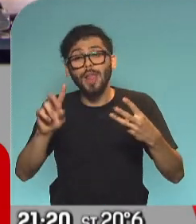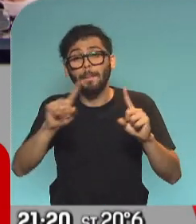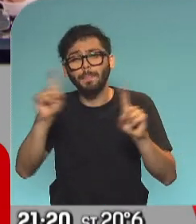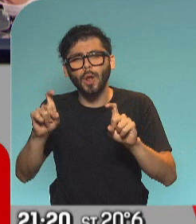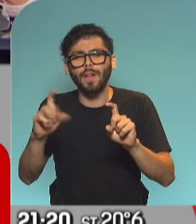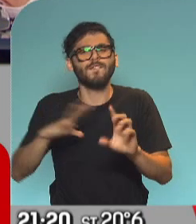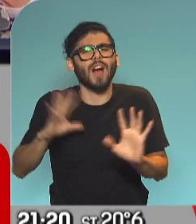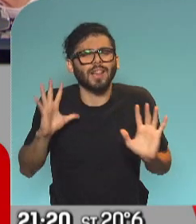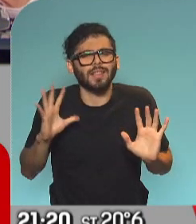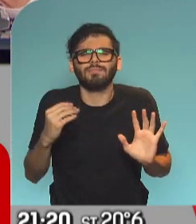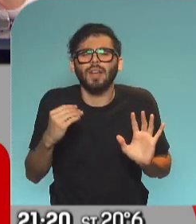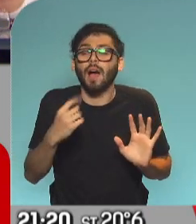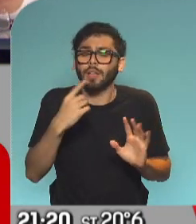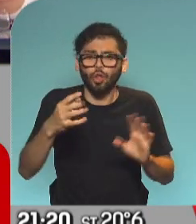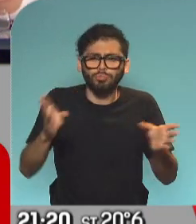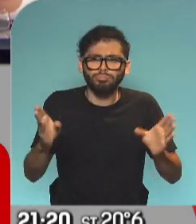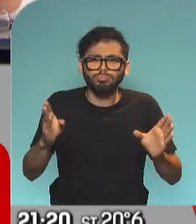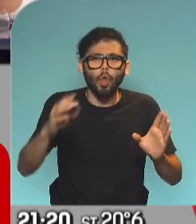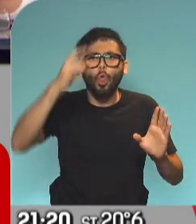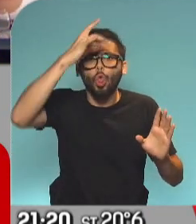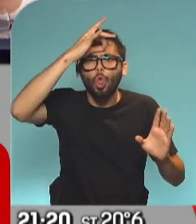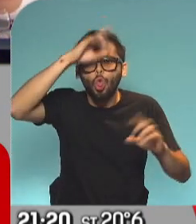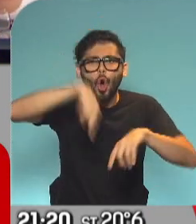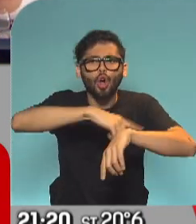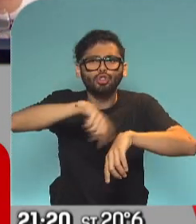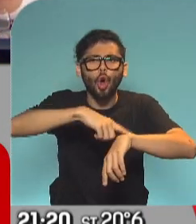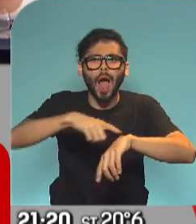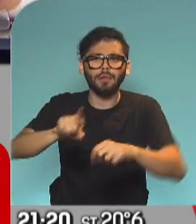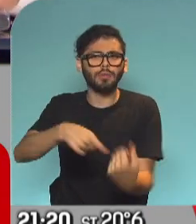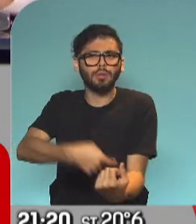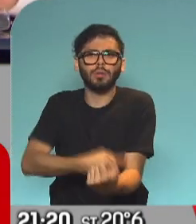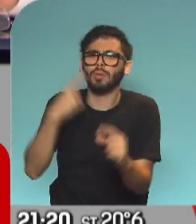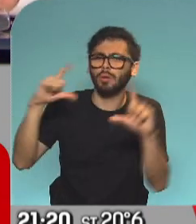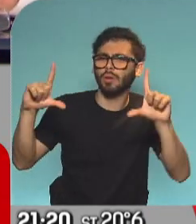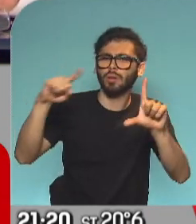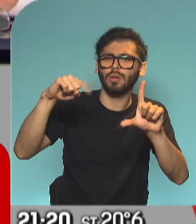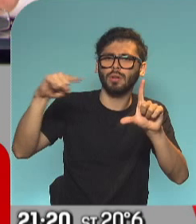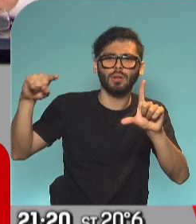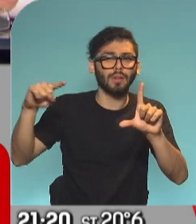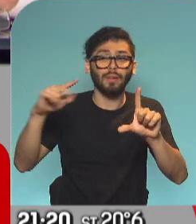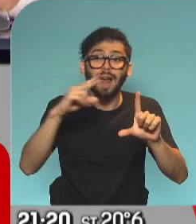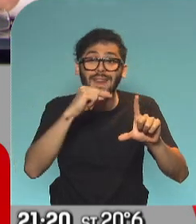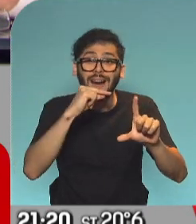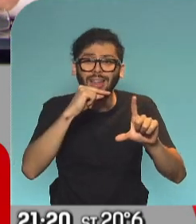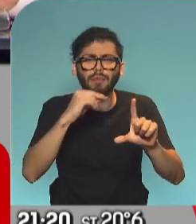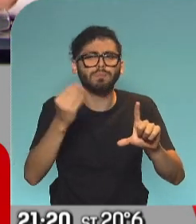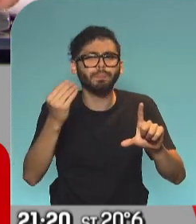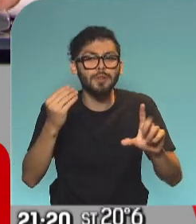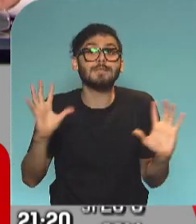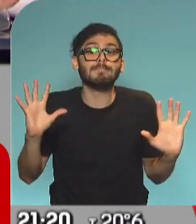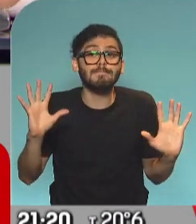respuesta, y es por qué durante 12 horas nadie monitoreó la salud de Diego Maradona. Bueno, de todo esto se va a empezar a